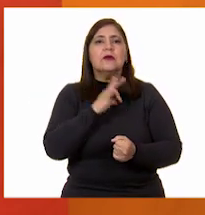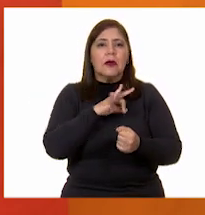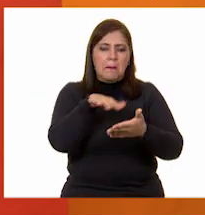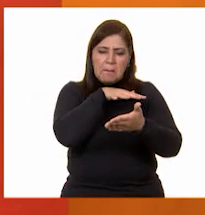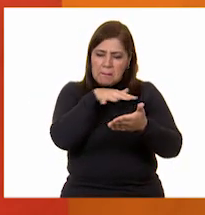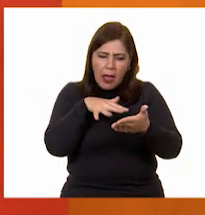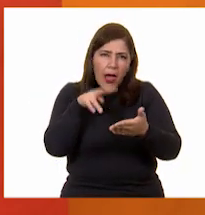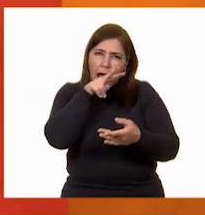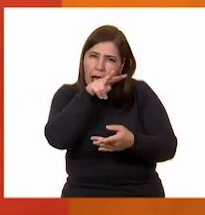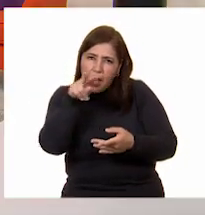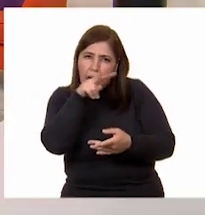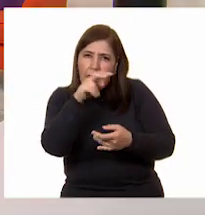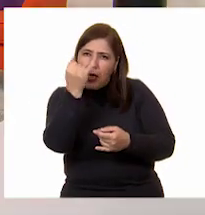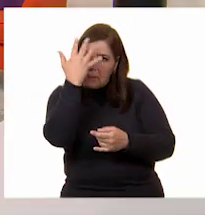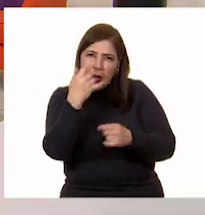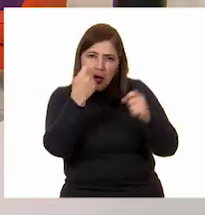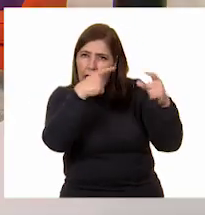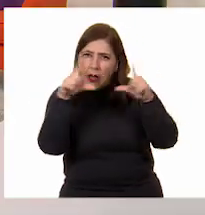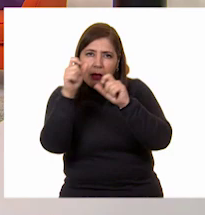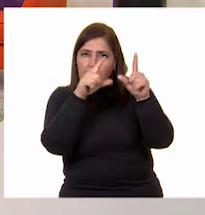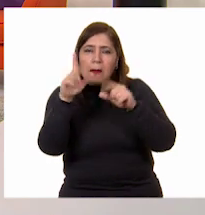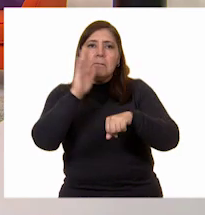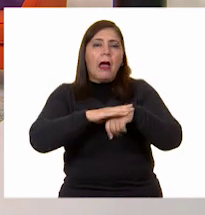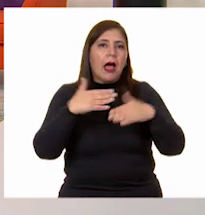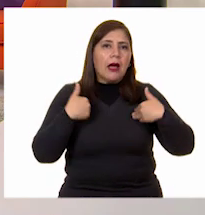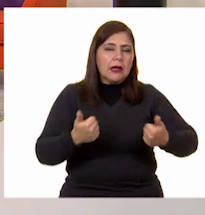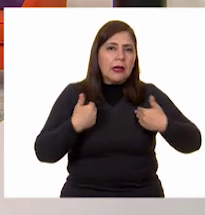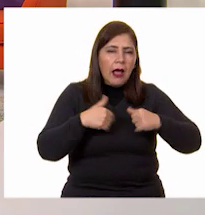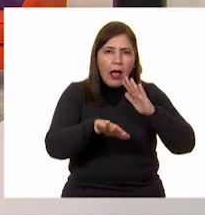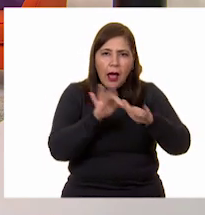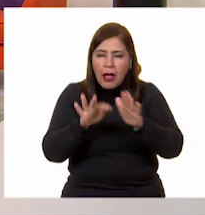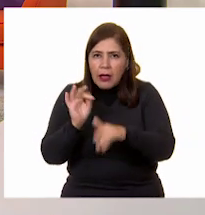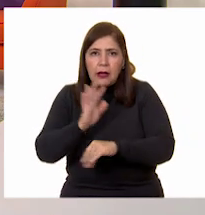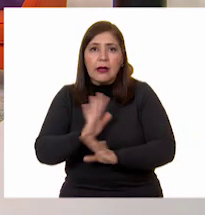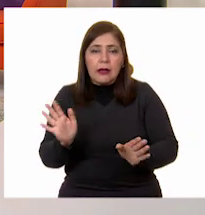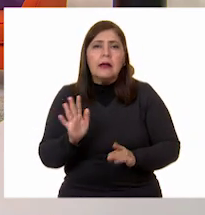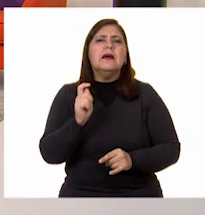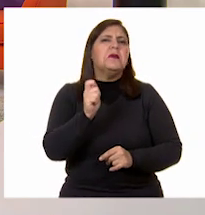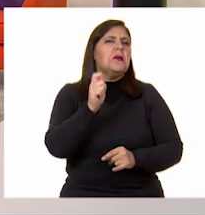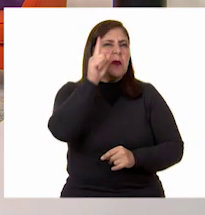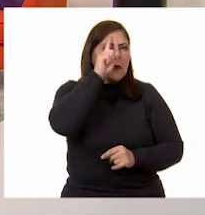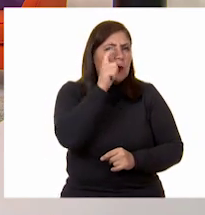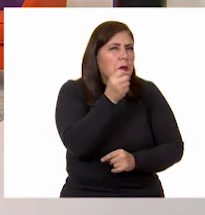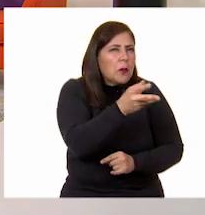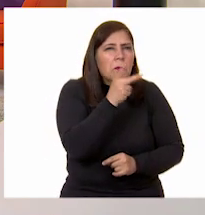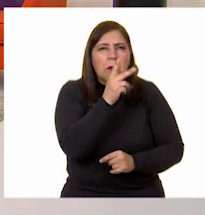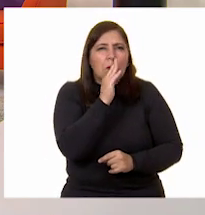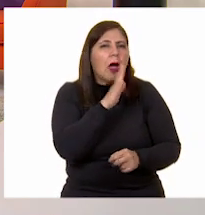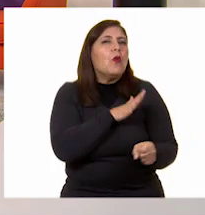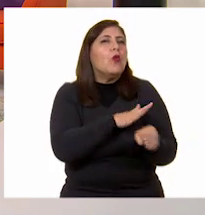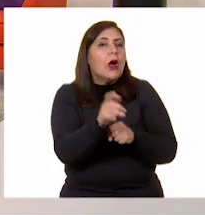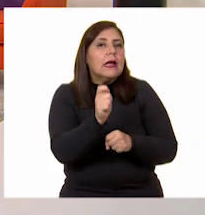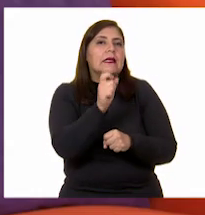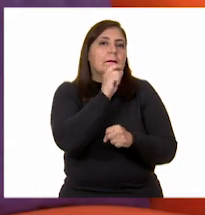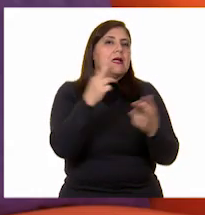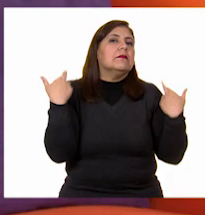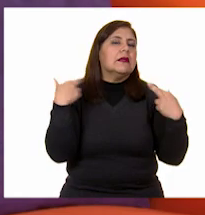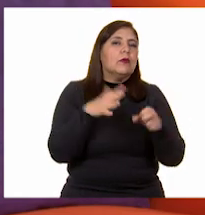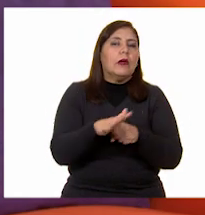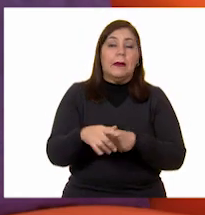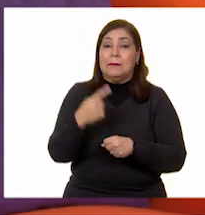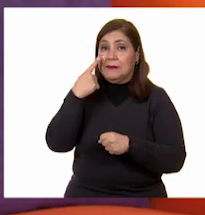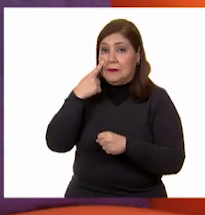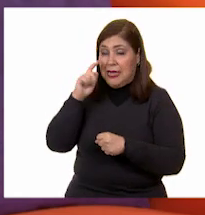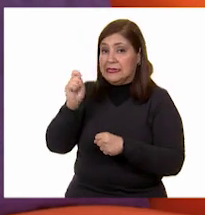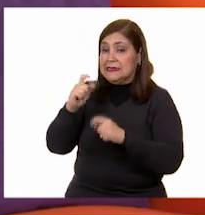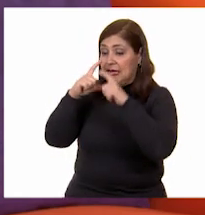mejor comprensión. ¿Qué más podríamos sugerirles a las madres y padres de familia, pero sobre todo a docentes? Los